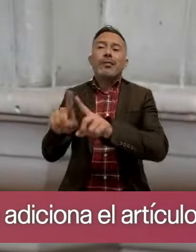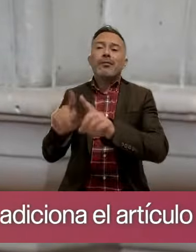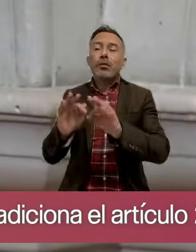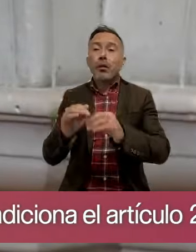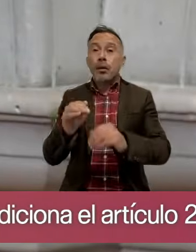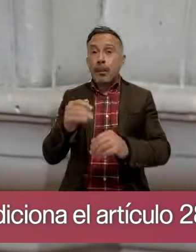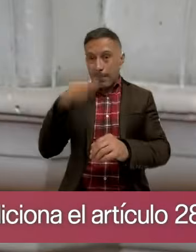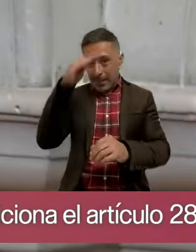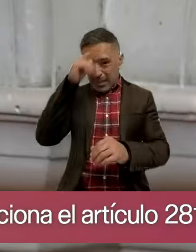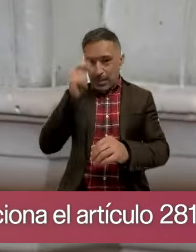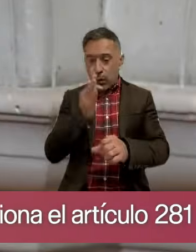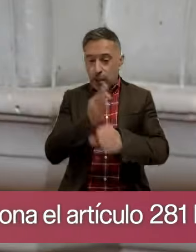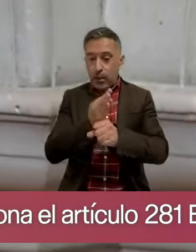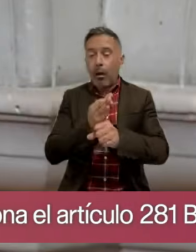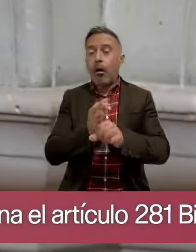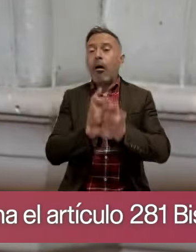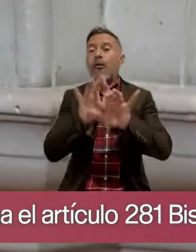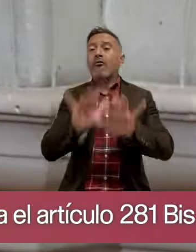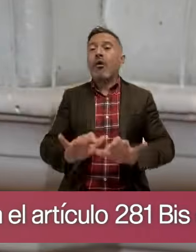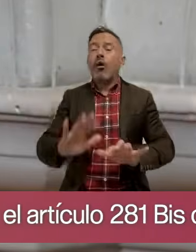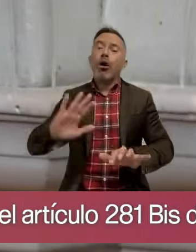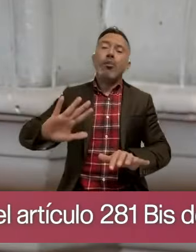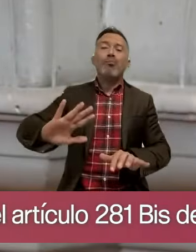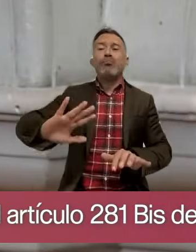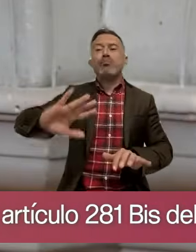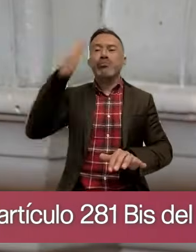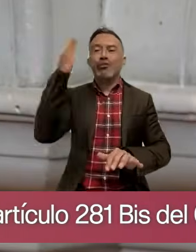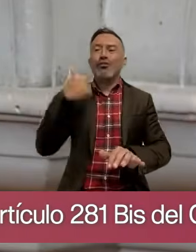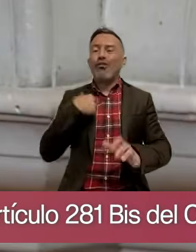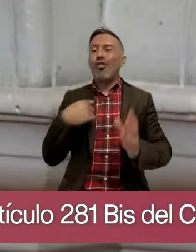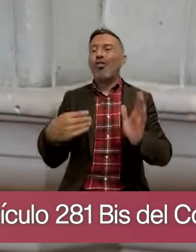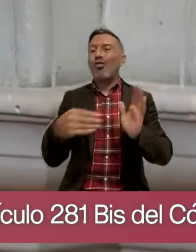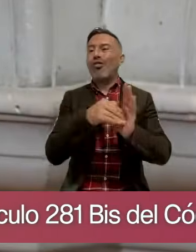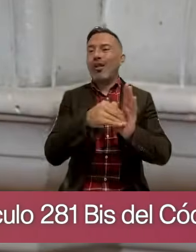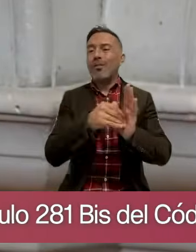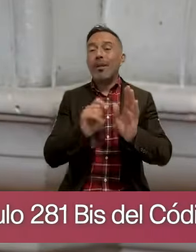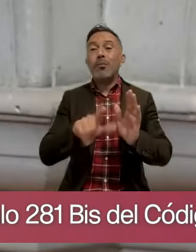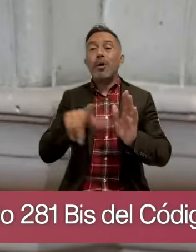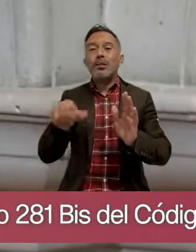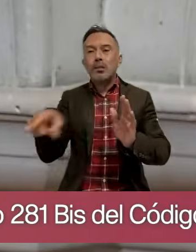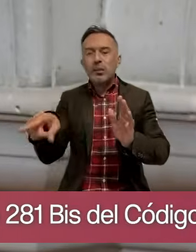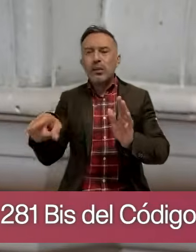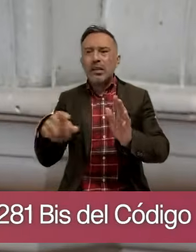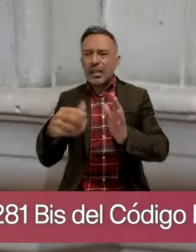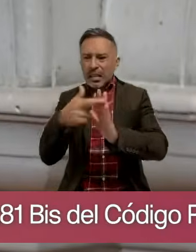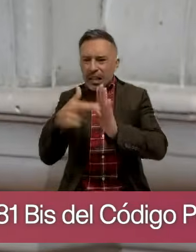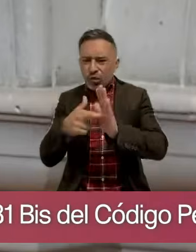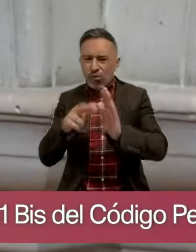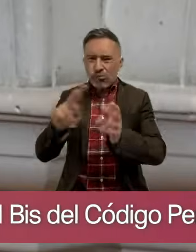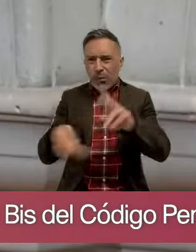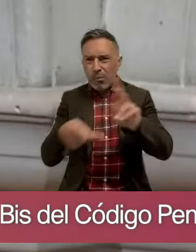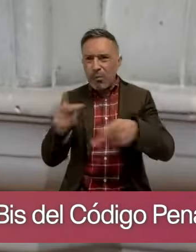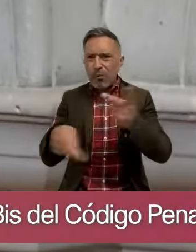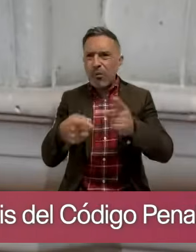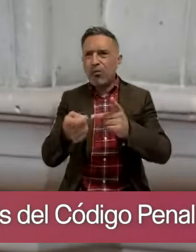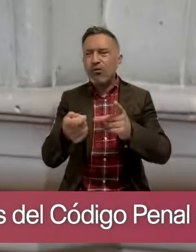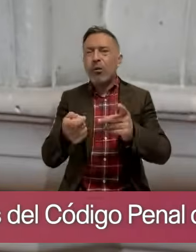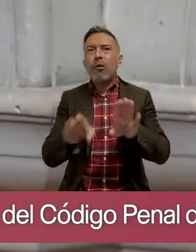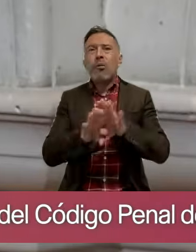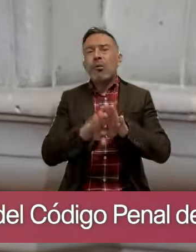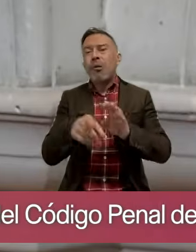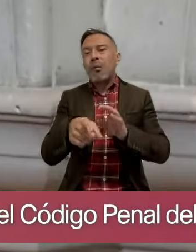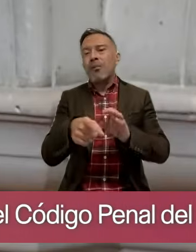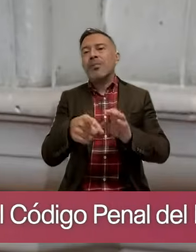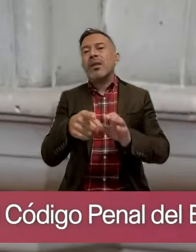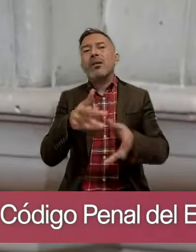de dictaminar al vapor, después, frente a estrategias jurídicas inmorales, se resuelvan los casos en contra de